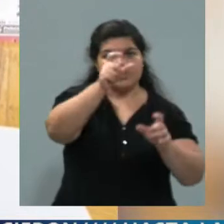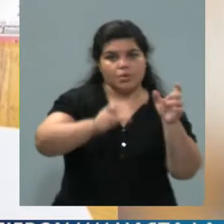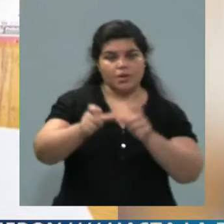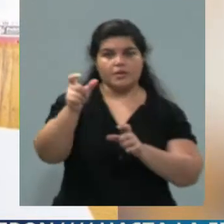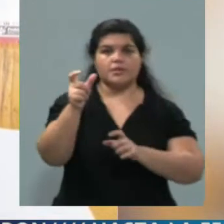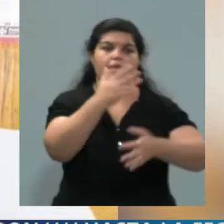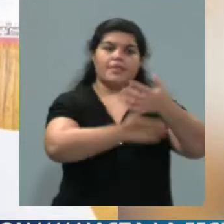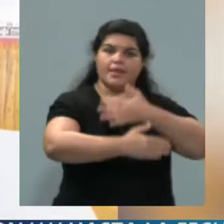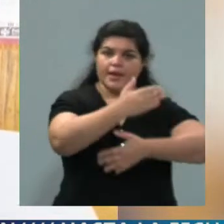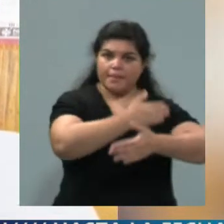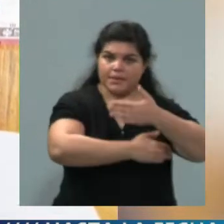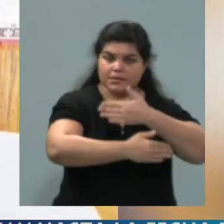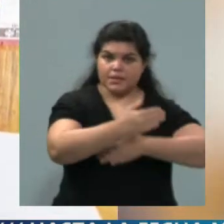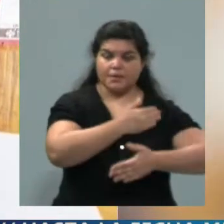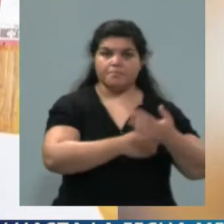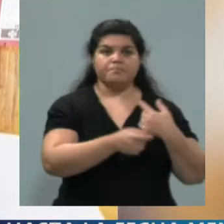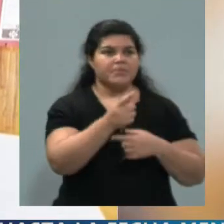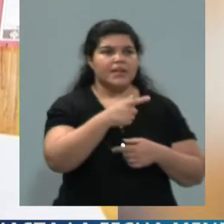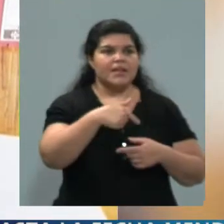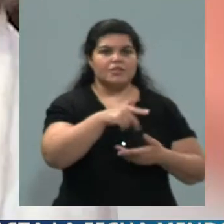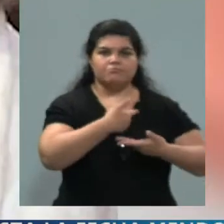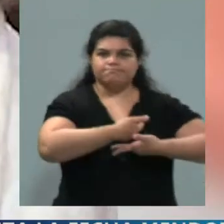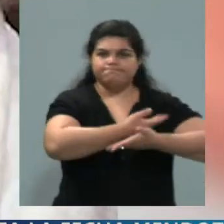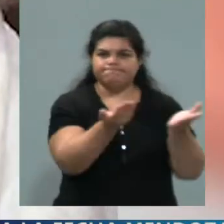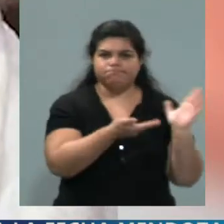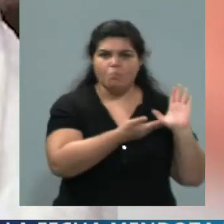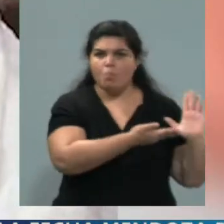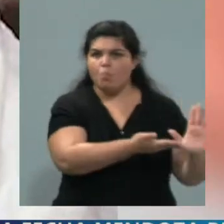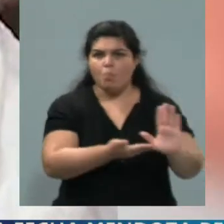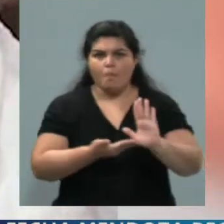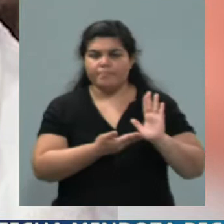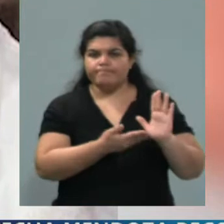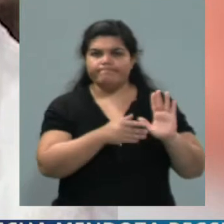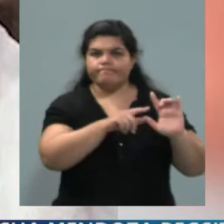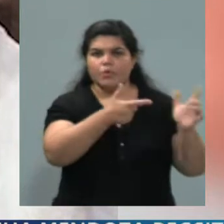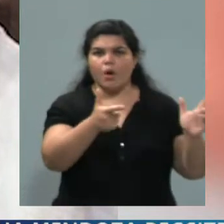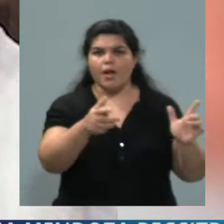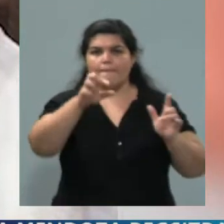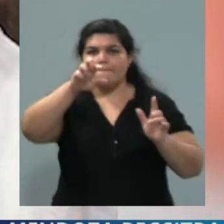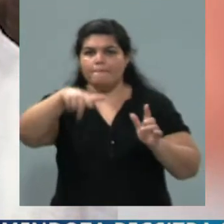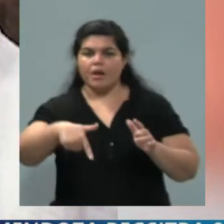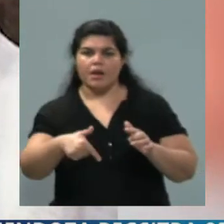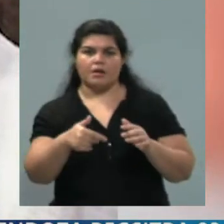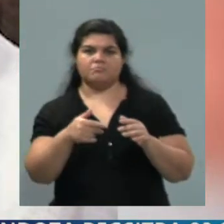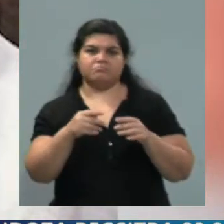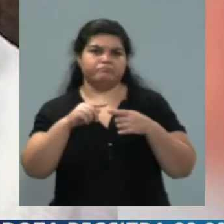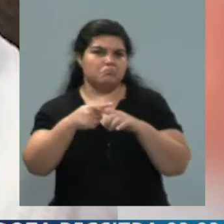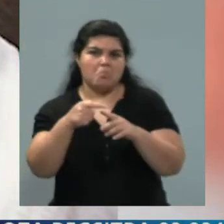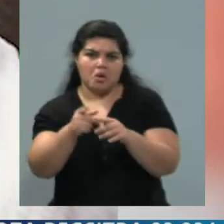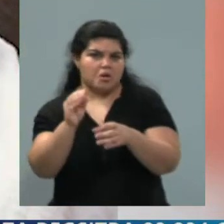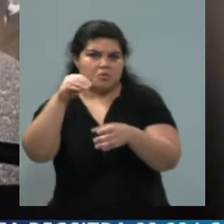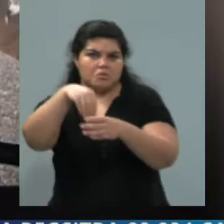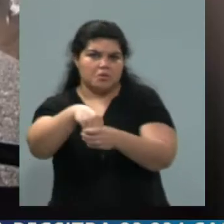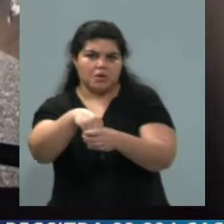discapacidad no están visibles en el territorio de las políticas públicas, por lo menos no como se